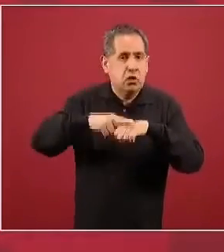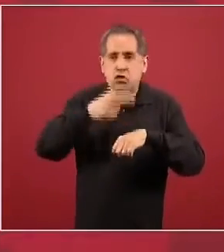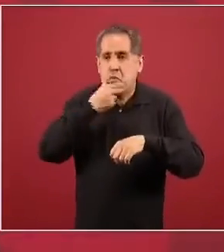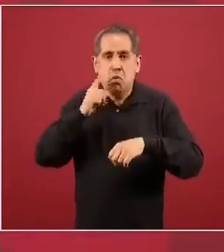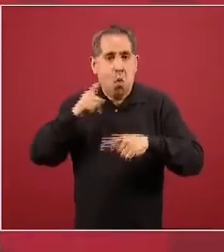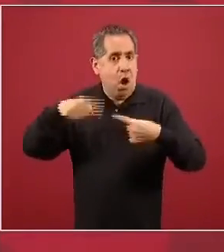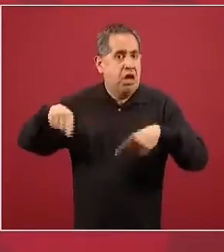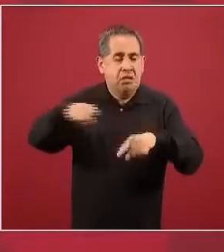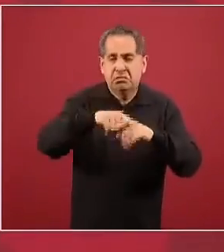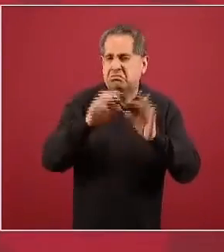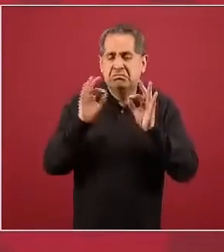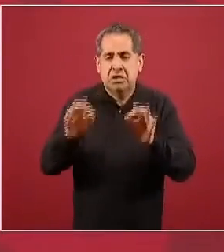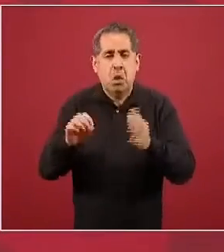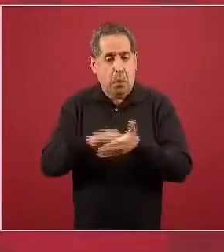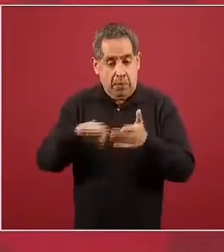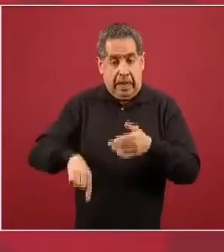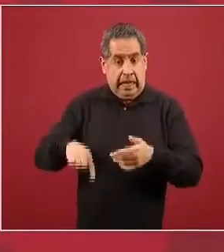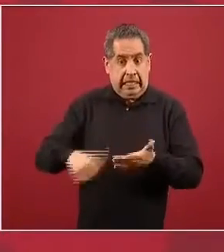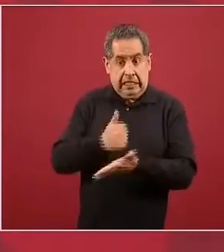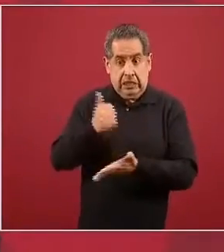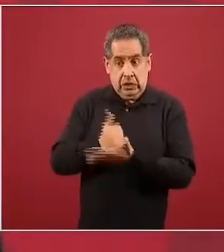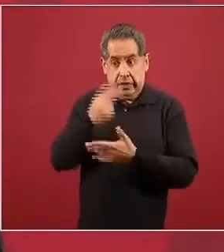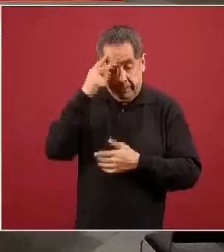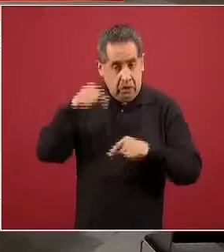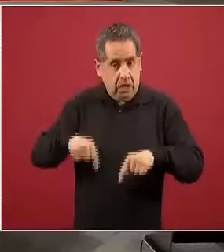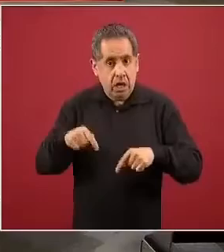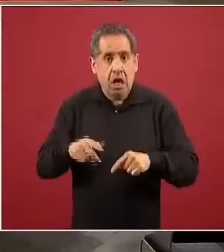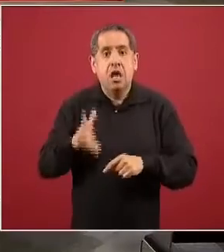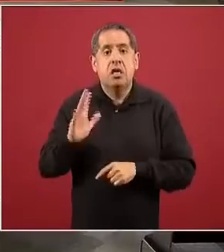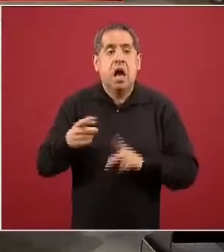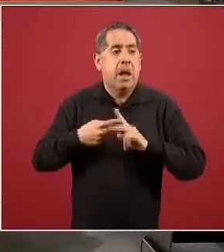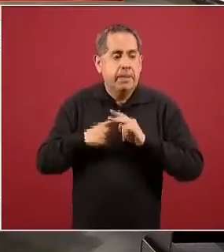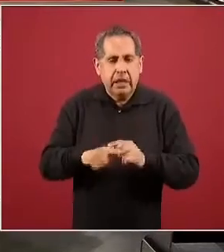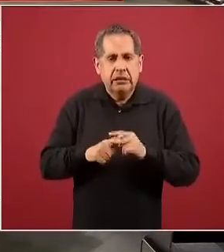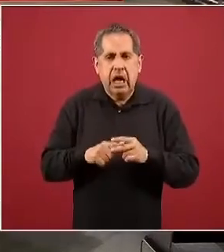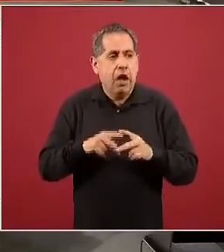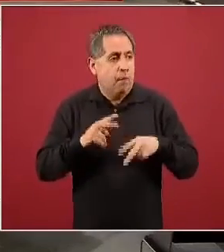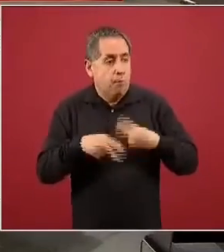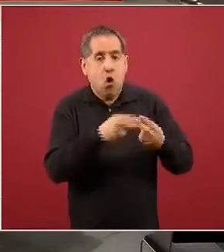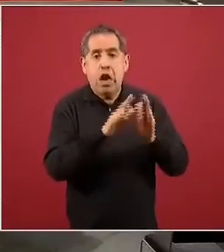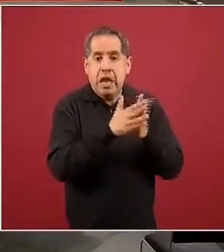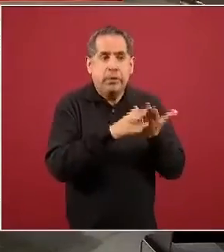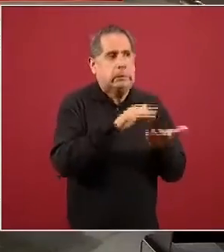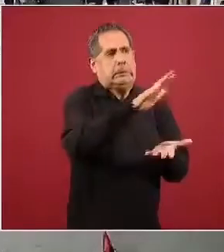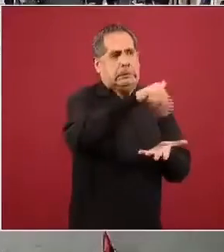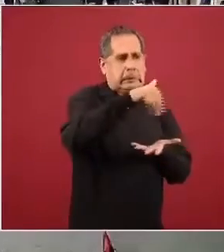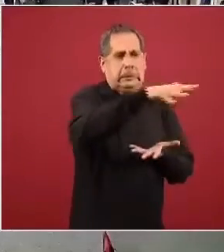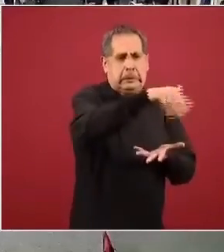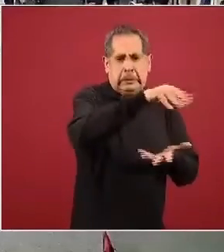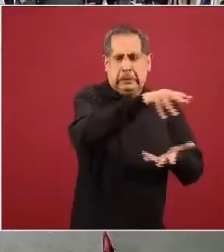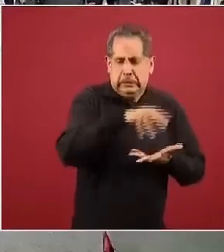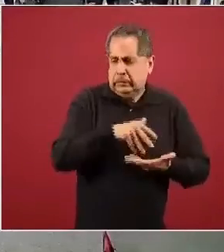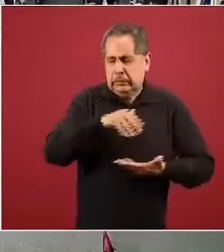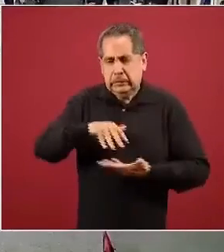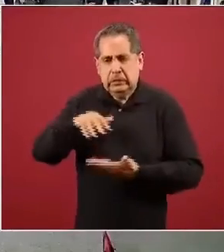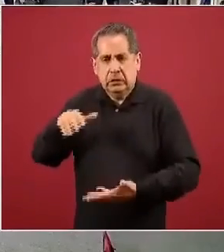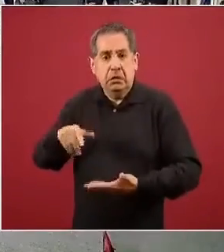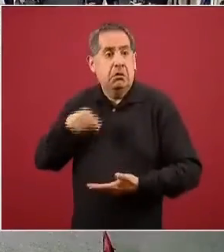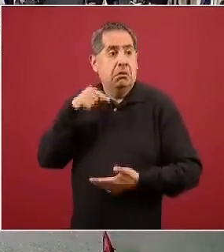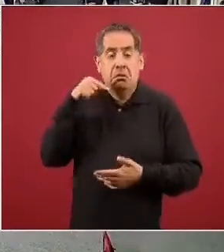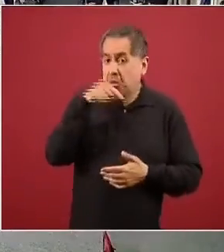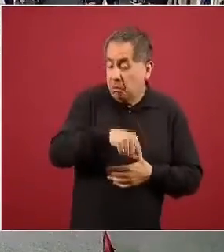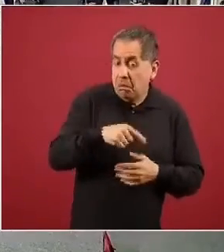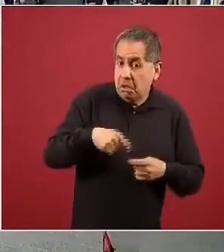directoras, que por ejemplo aquí en la Ciudad de México ya empezaron a recoger sus libros, e incluso han